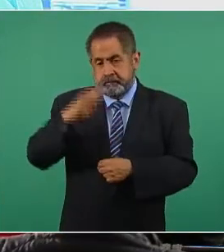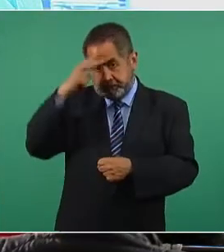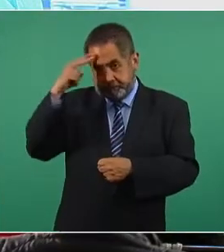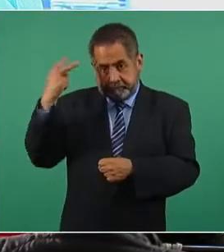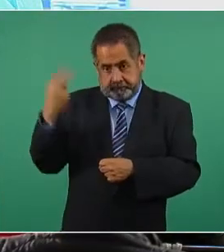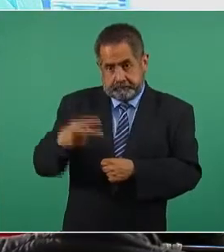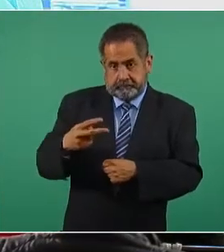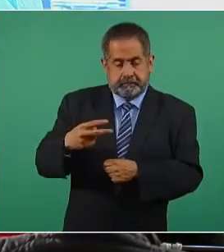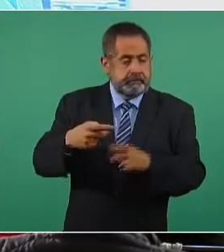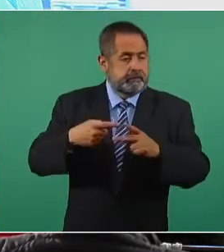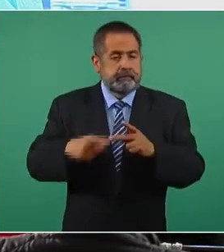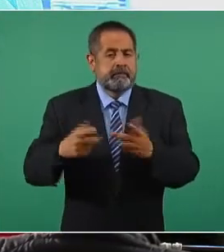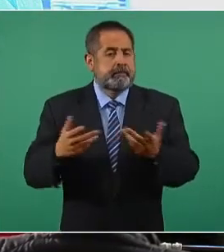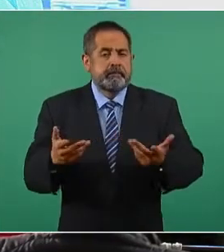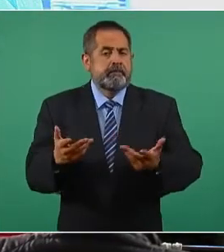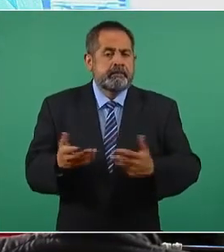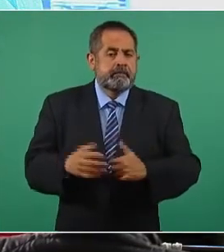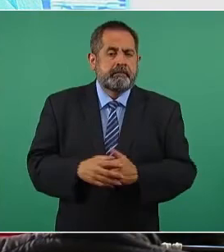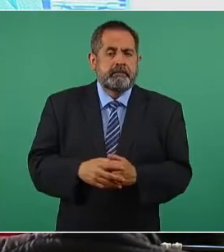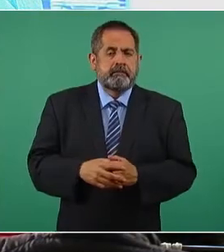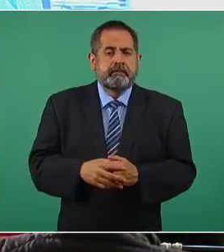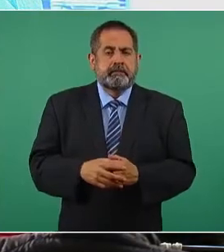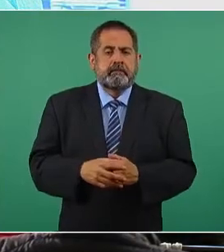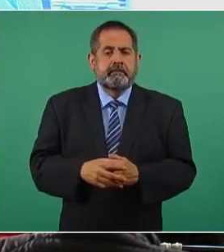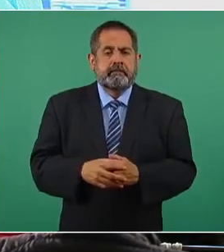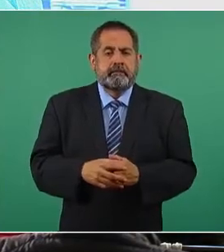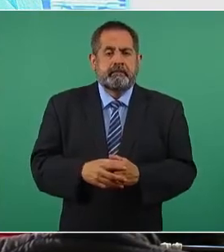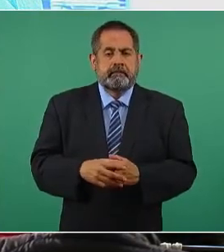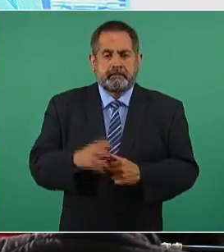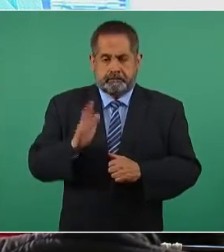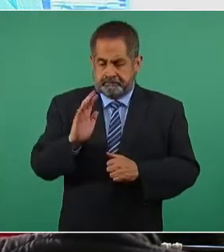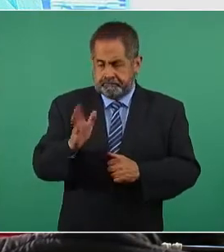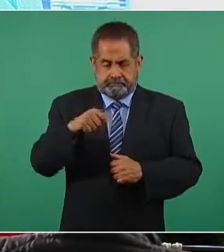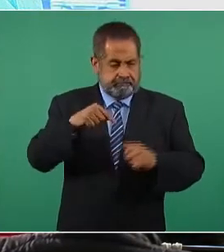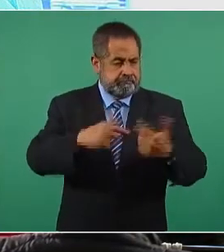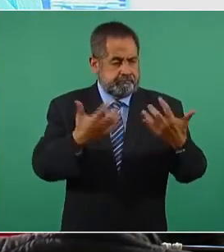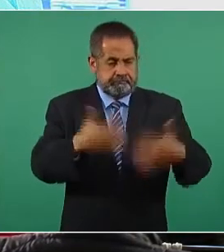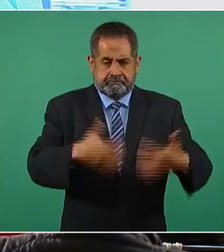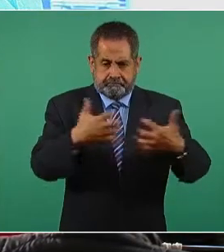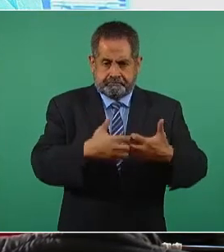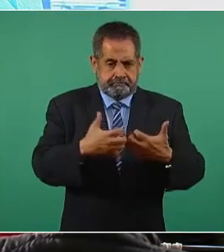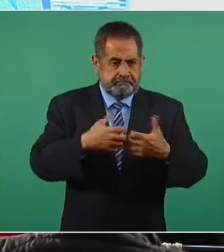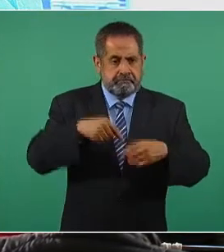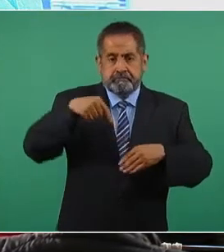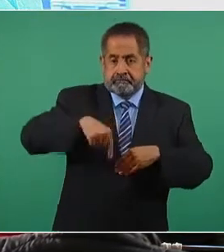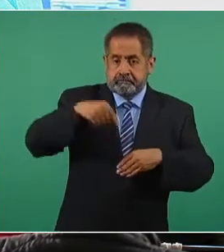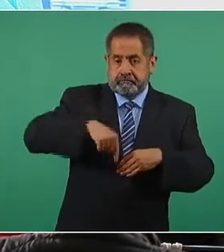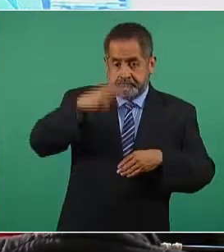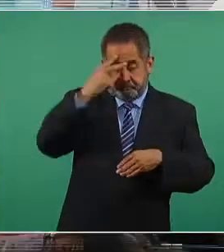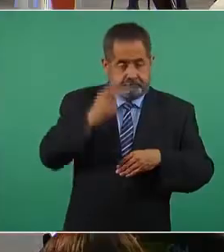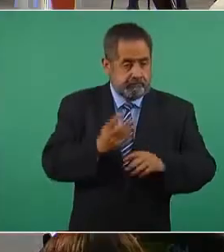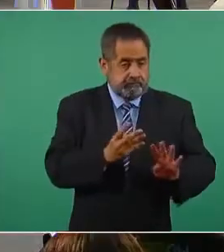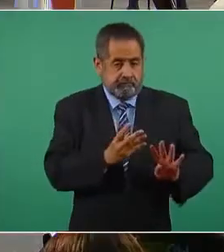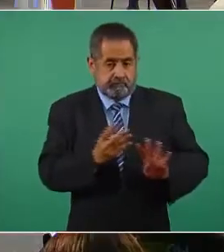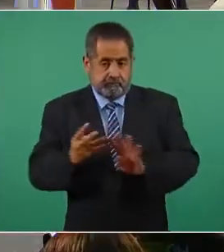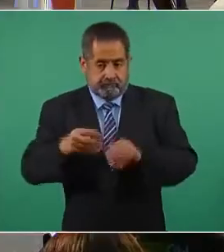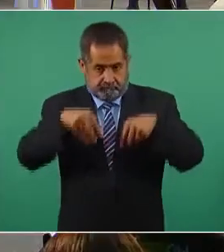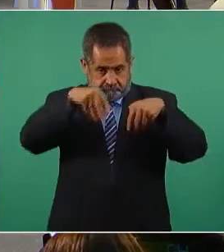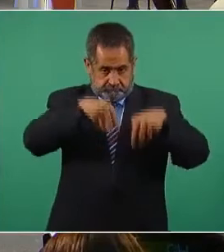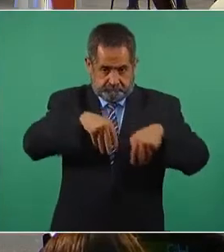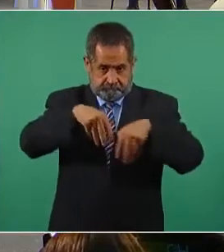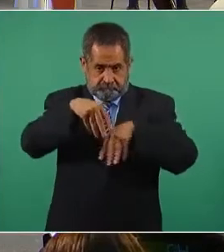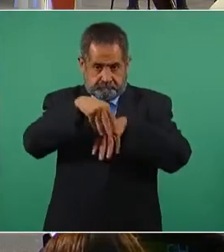México tiene la producción, el envasado y llenado de las dosis de